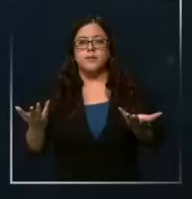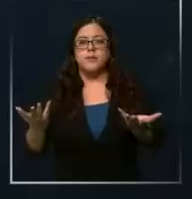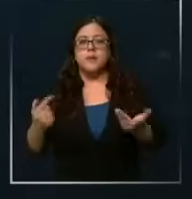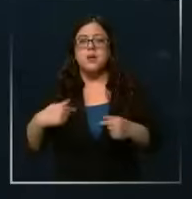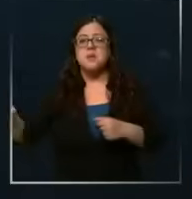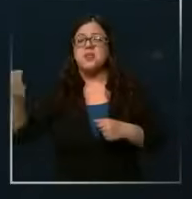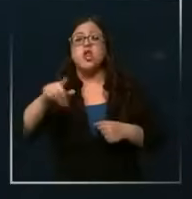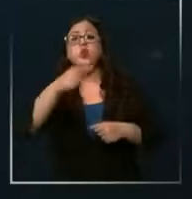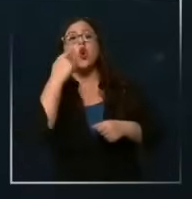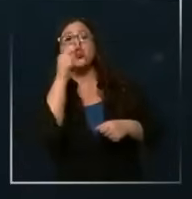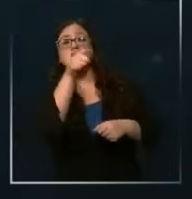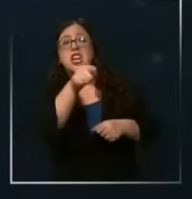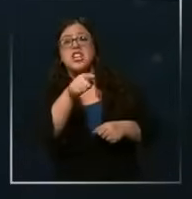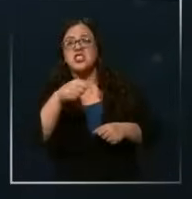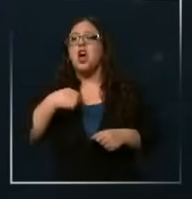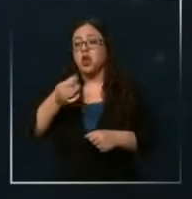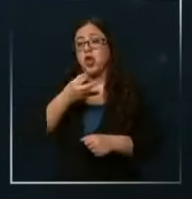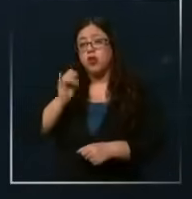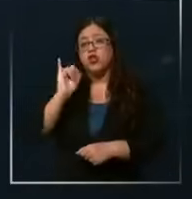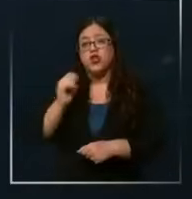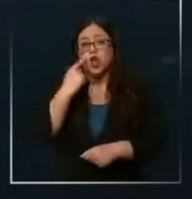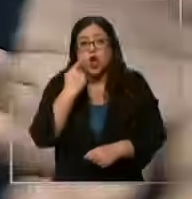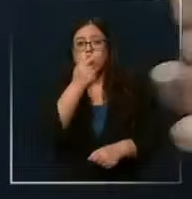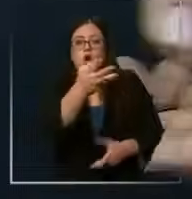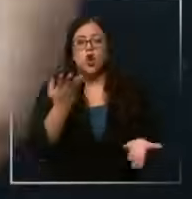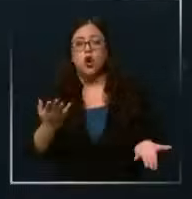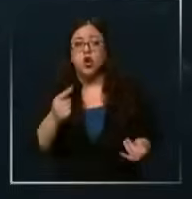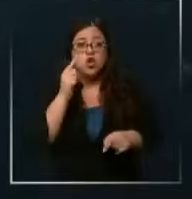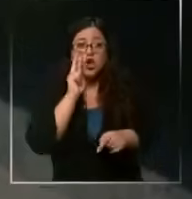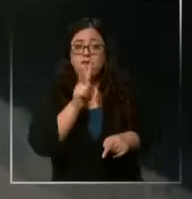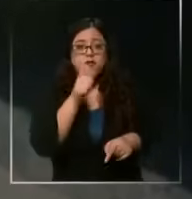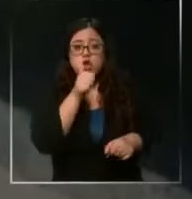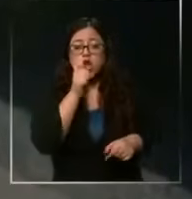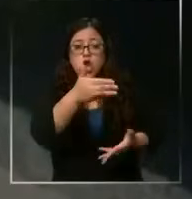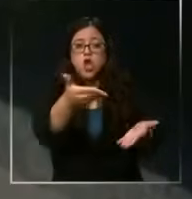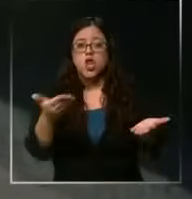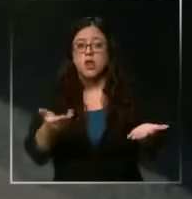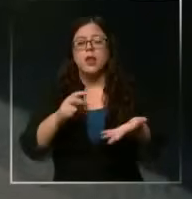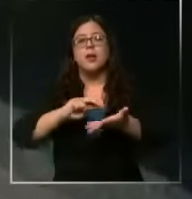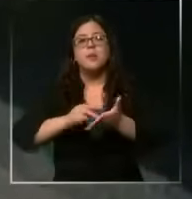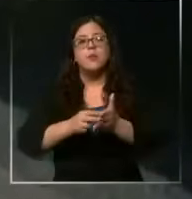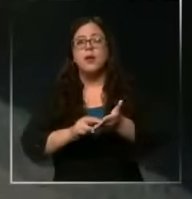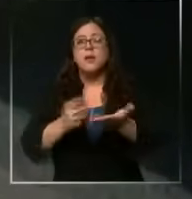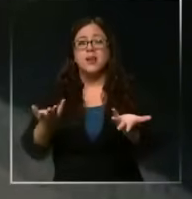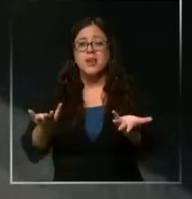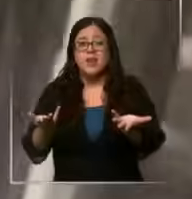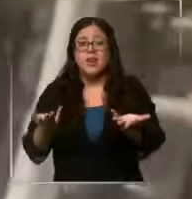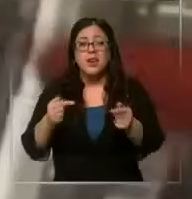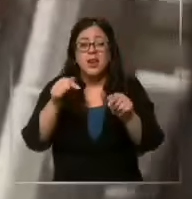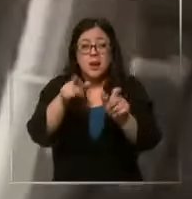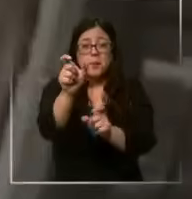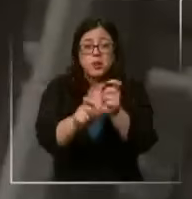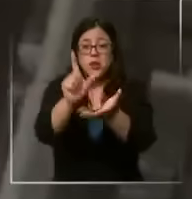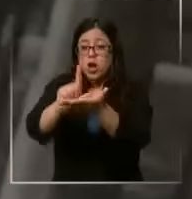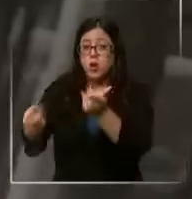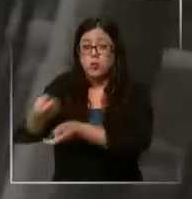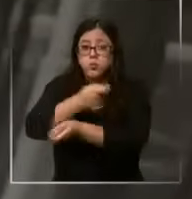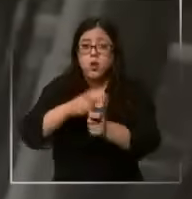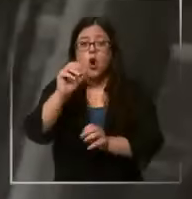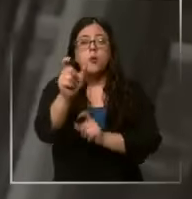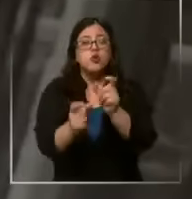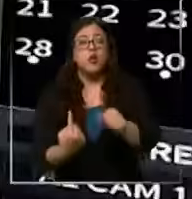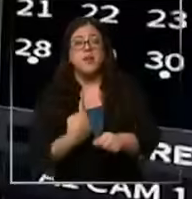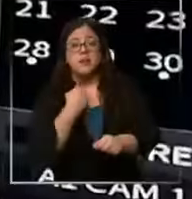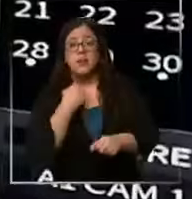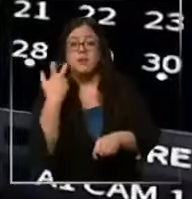¿reconoces a ese que va ahí? Yo lo reconozco. Lo reconozco porque los veo todos los días. El problema es que no son estos locatarios ni tampoco las víctimas